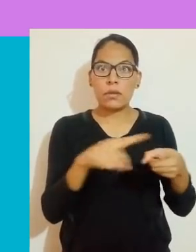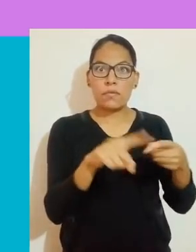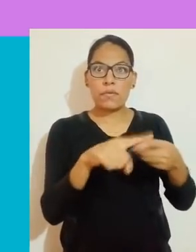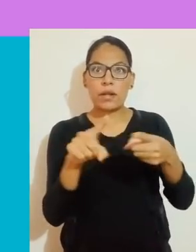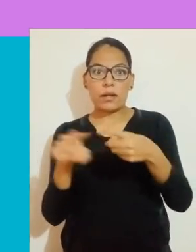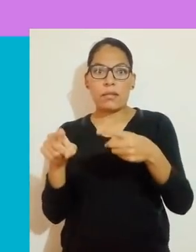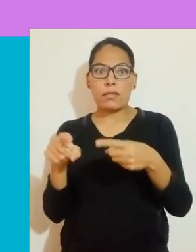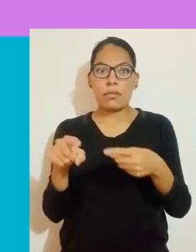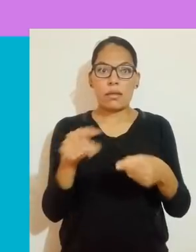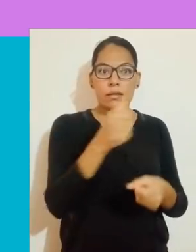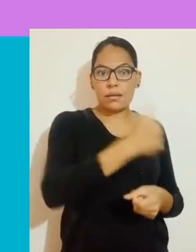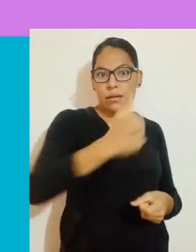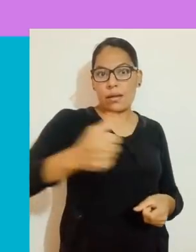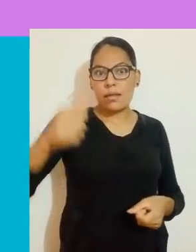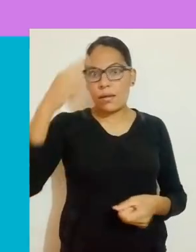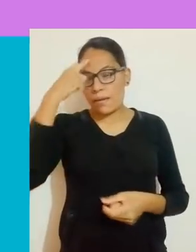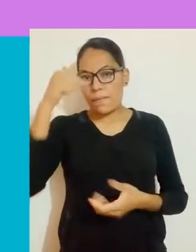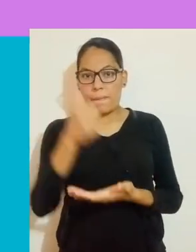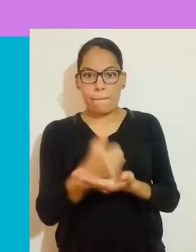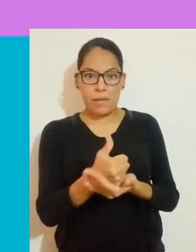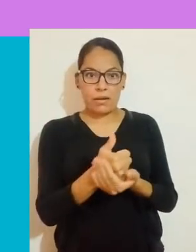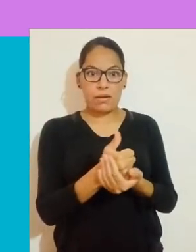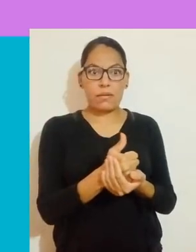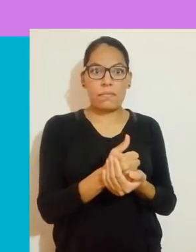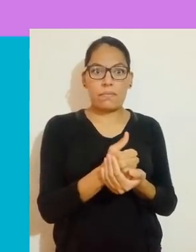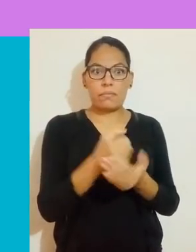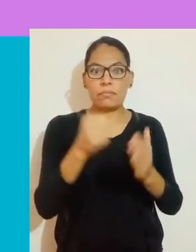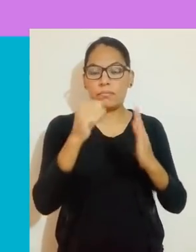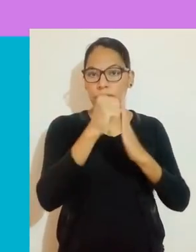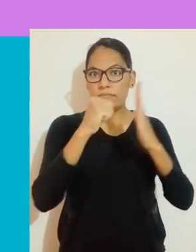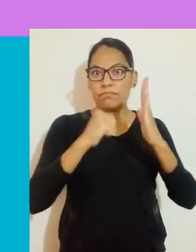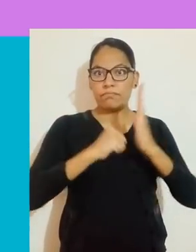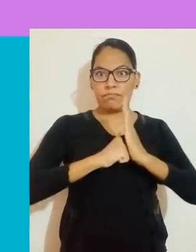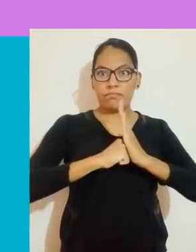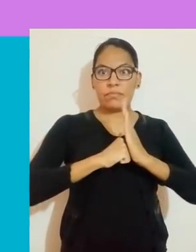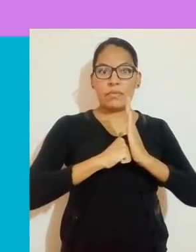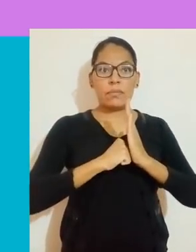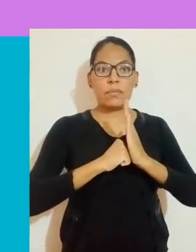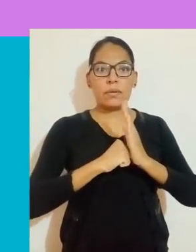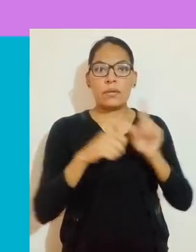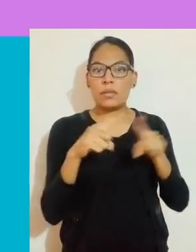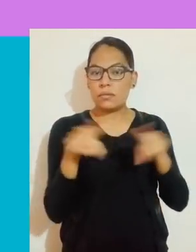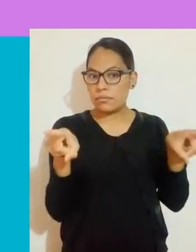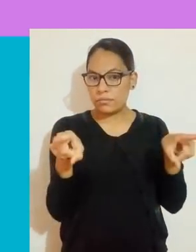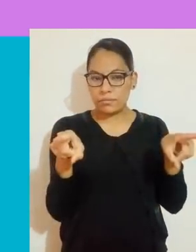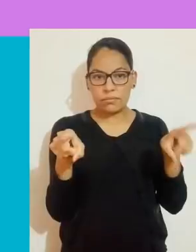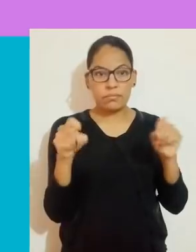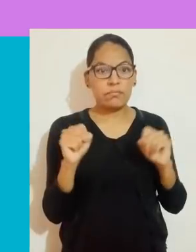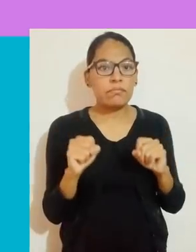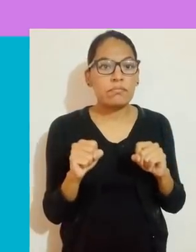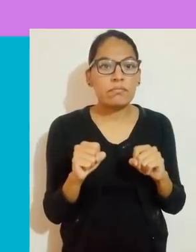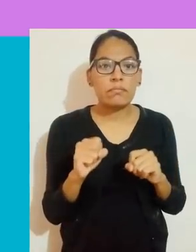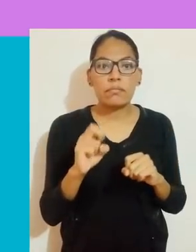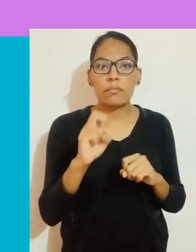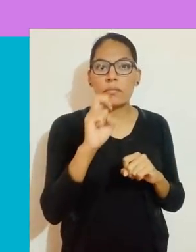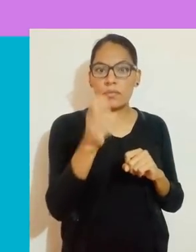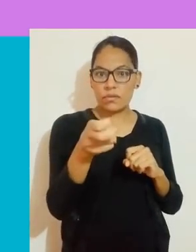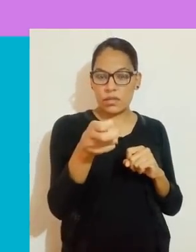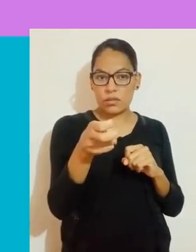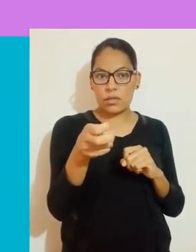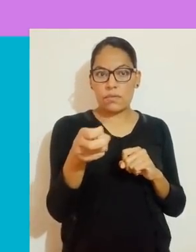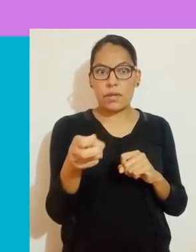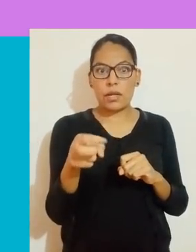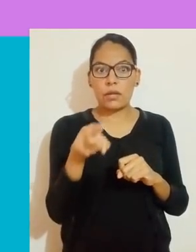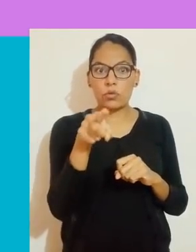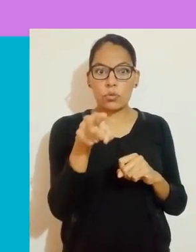que compras, tu dispositivo dependerá del sistema operativo y ¿qué es el sistema operativo?